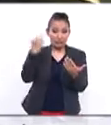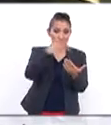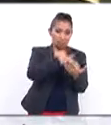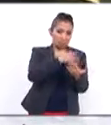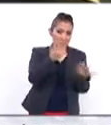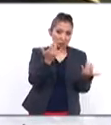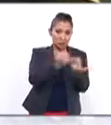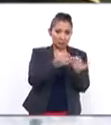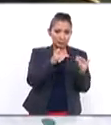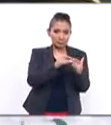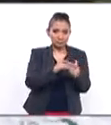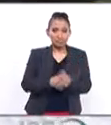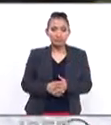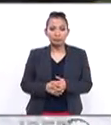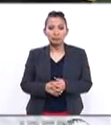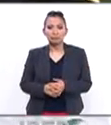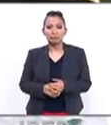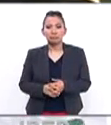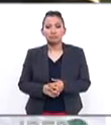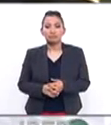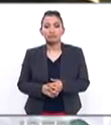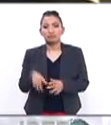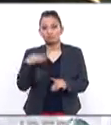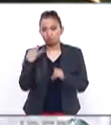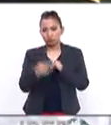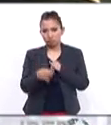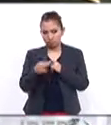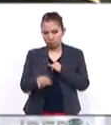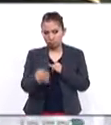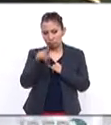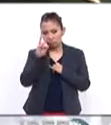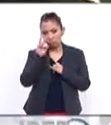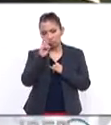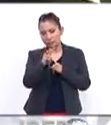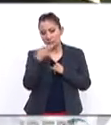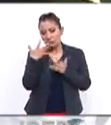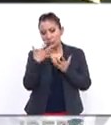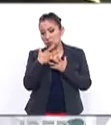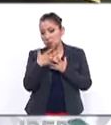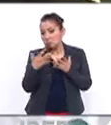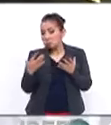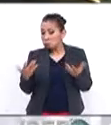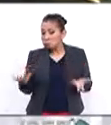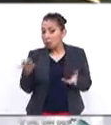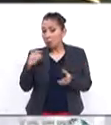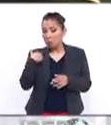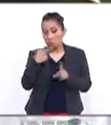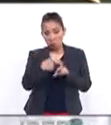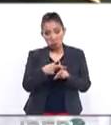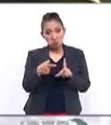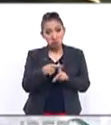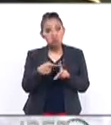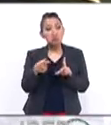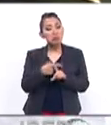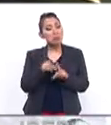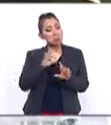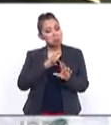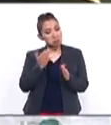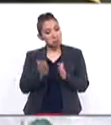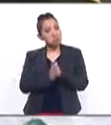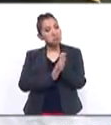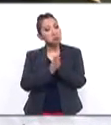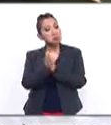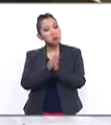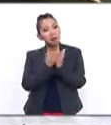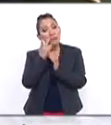América Latina, y al final lo vemos con un gran optimismo, con cierto